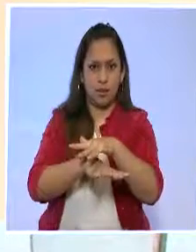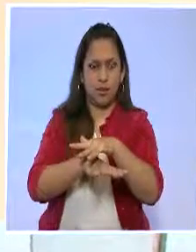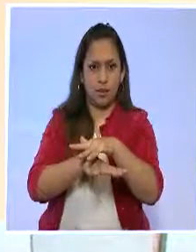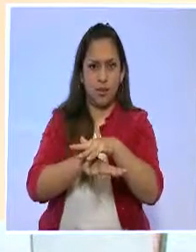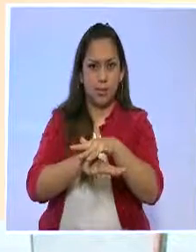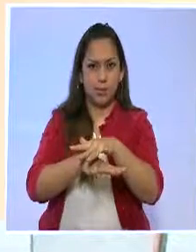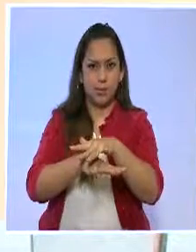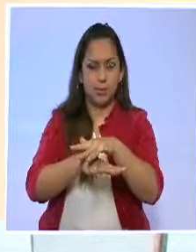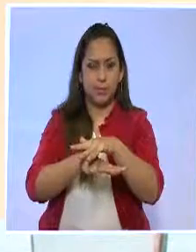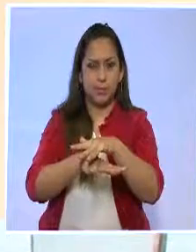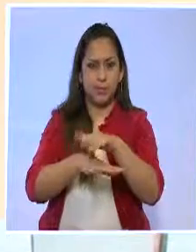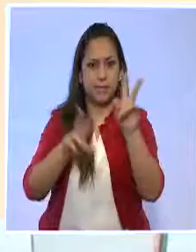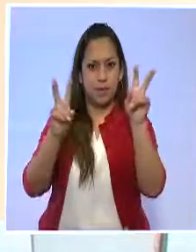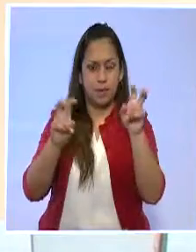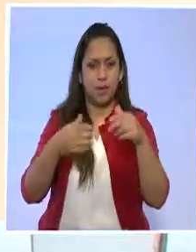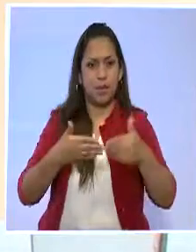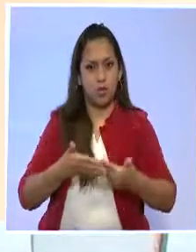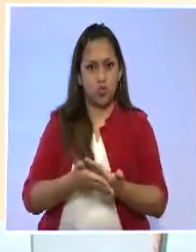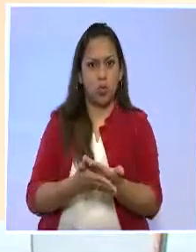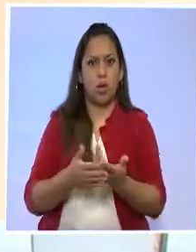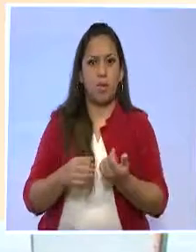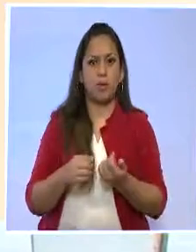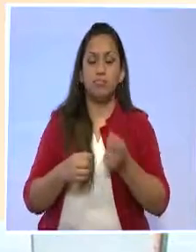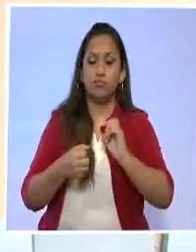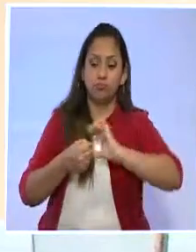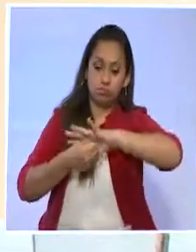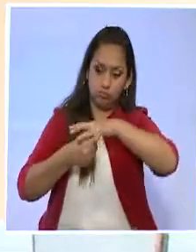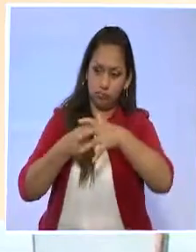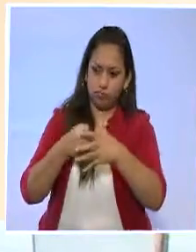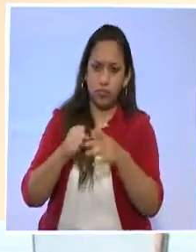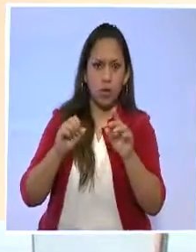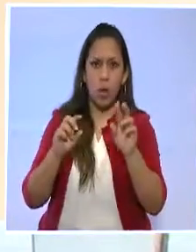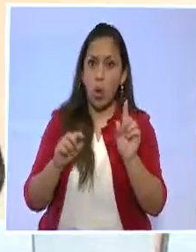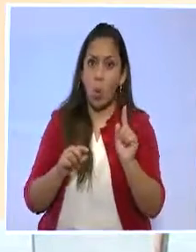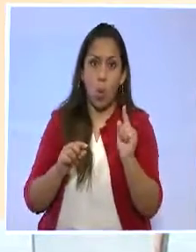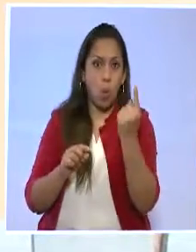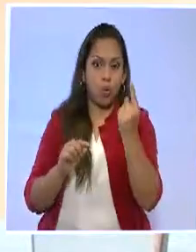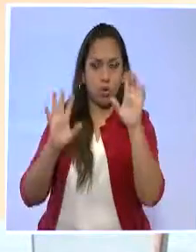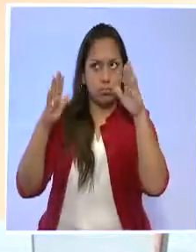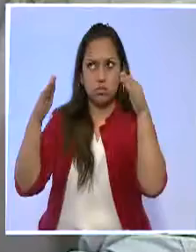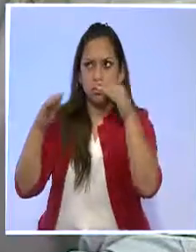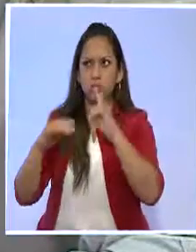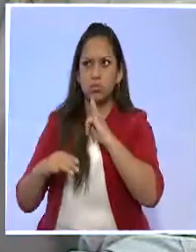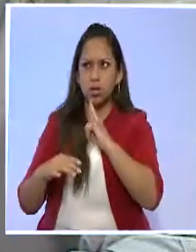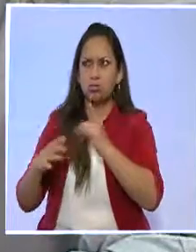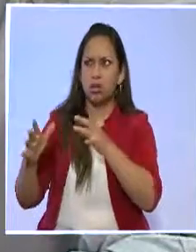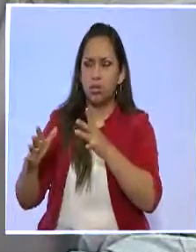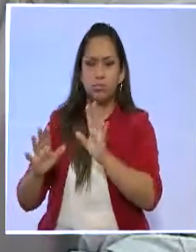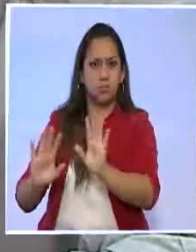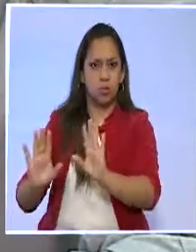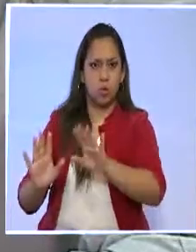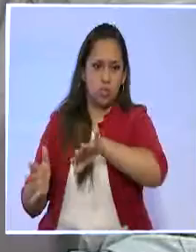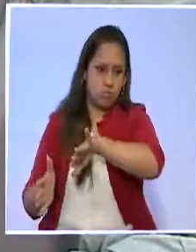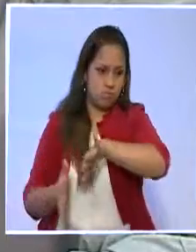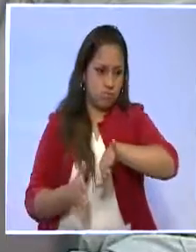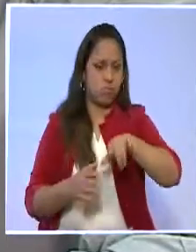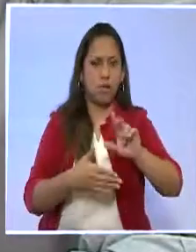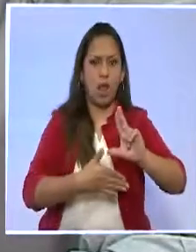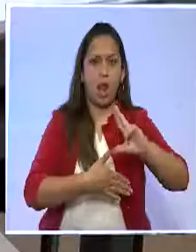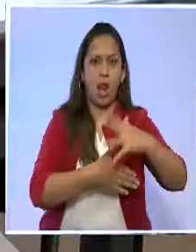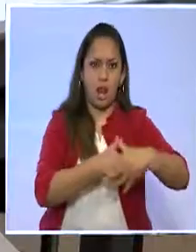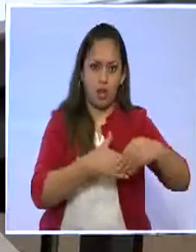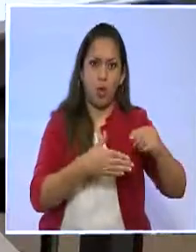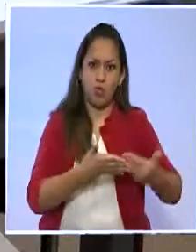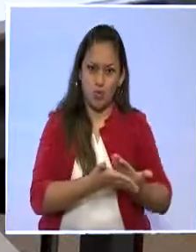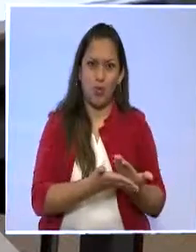de la nueva geopolítica y realmente yo creo que fue acogida con mucho entusiasmo de ahí dentro de rusia una de las